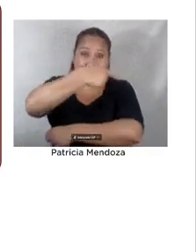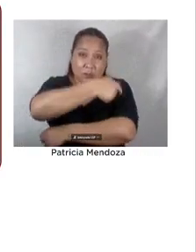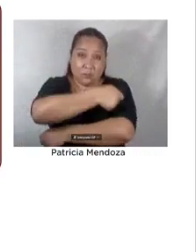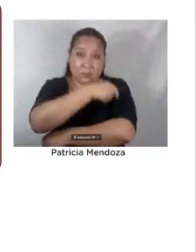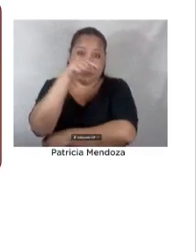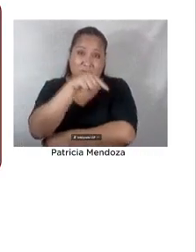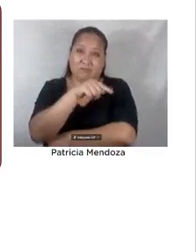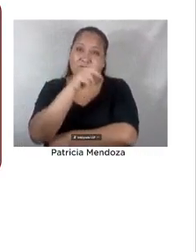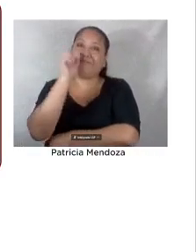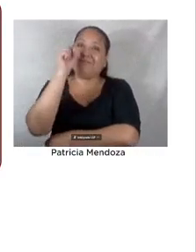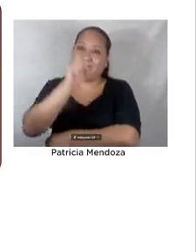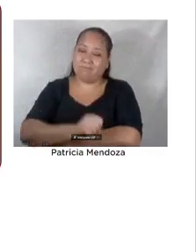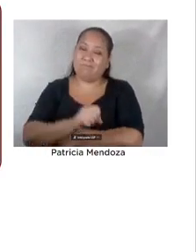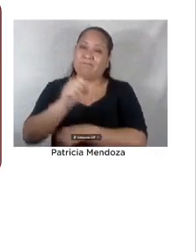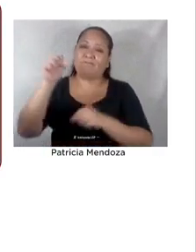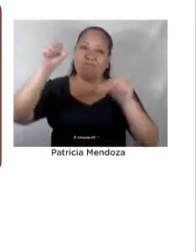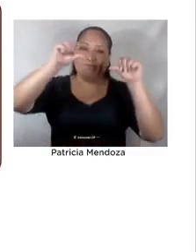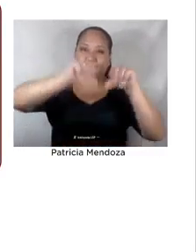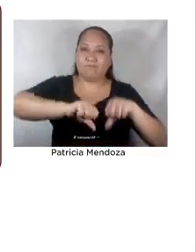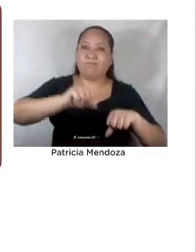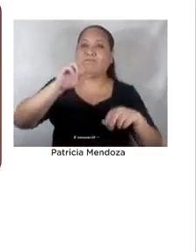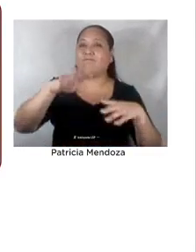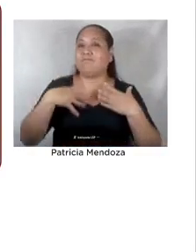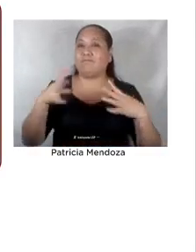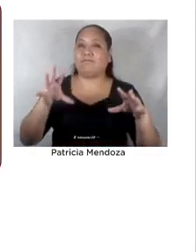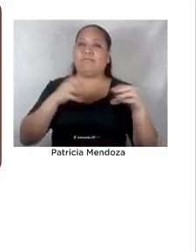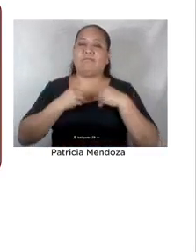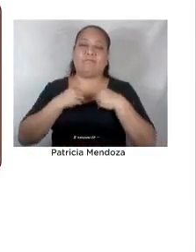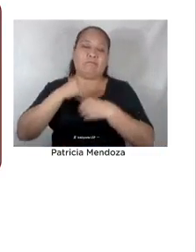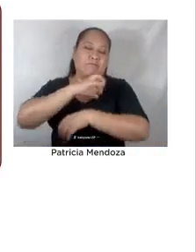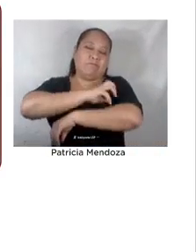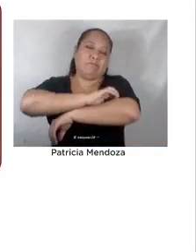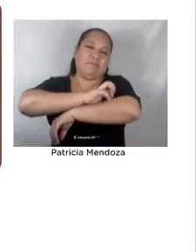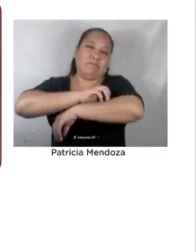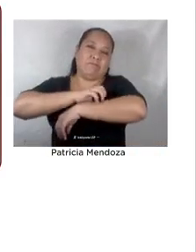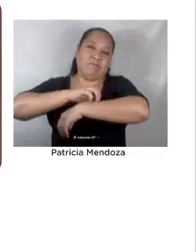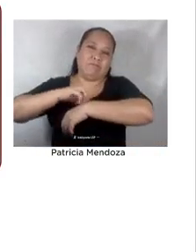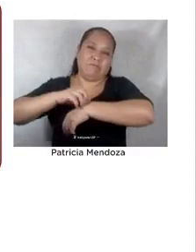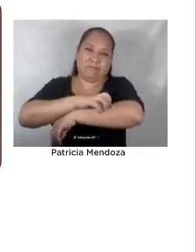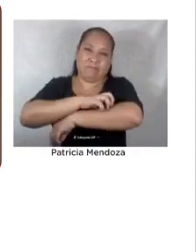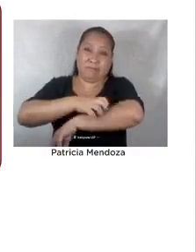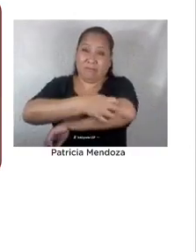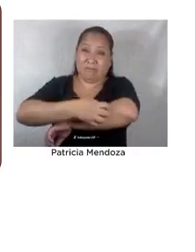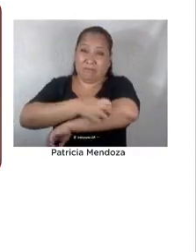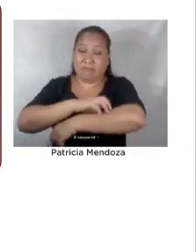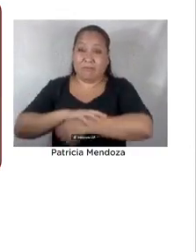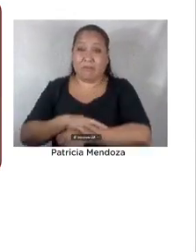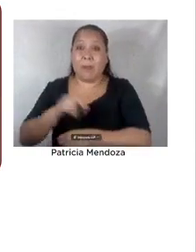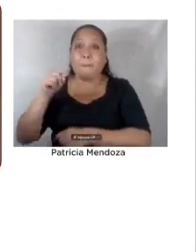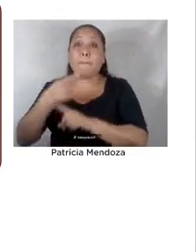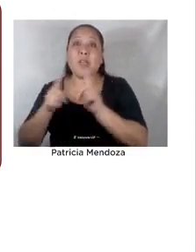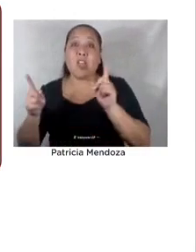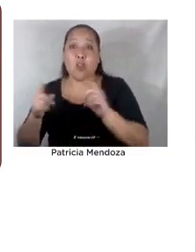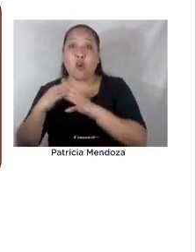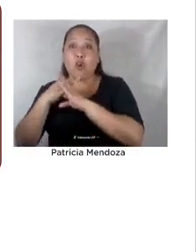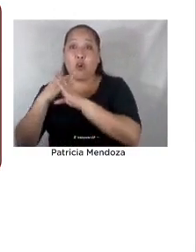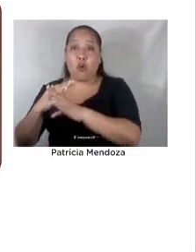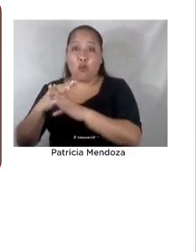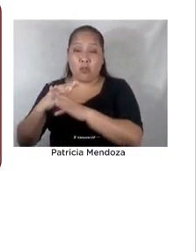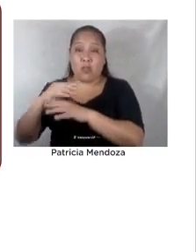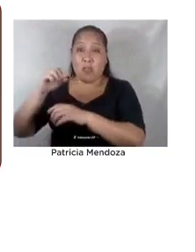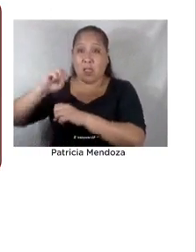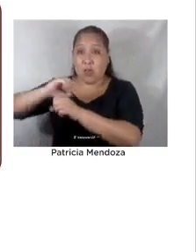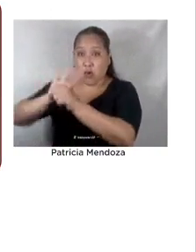se pueden contraindicar. El caso de las vacunas contra el COVID no tienen esta estructura, por lo